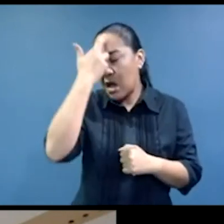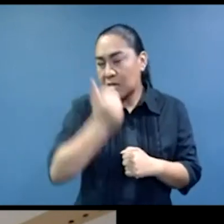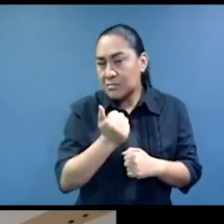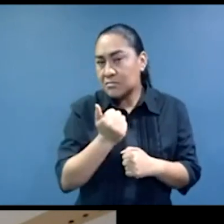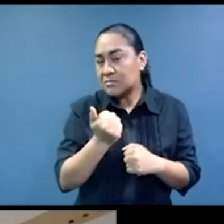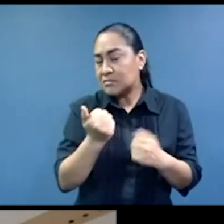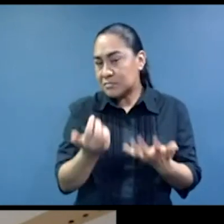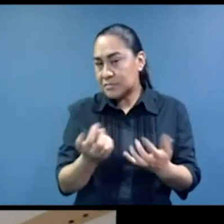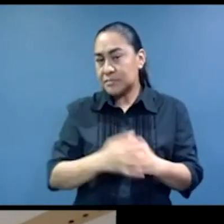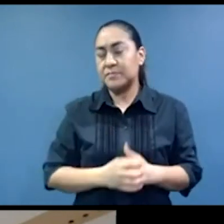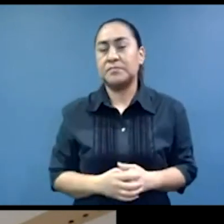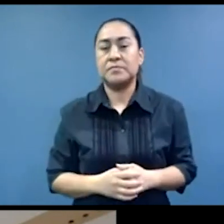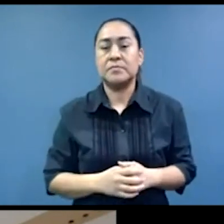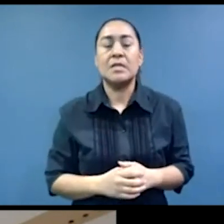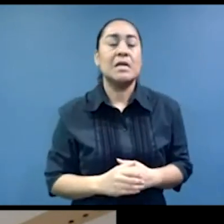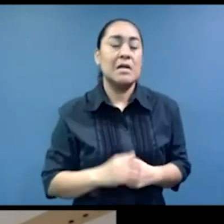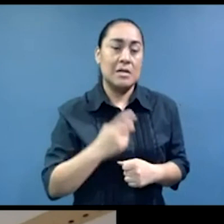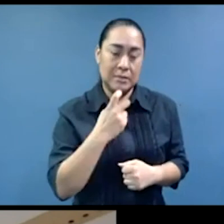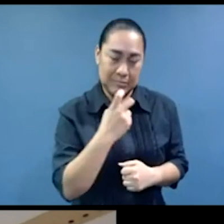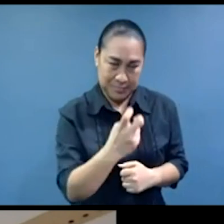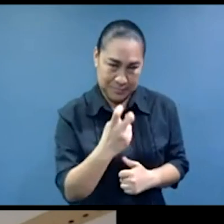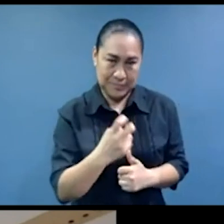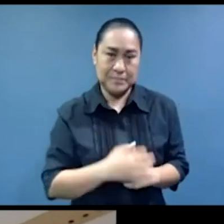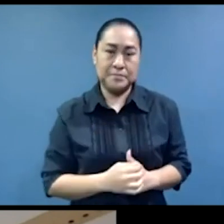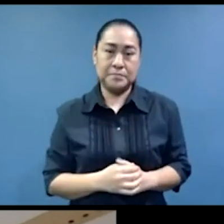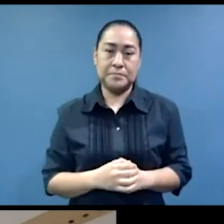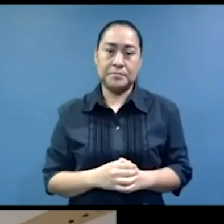¿no? Justamente